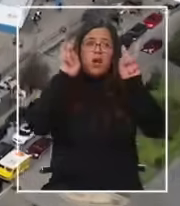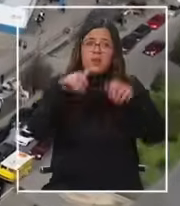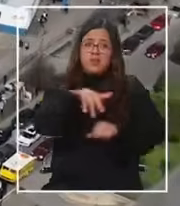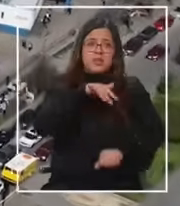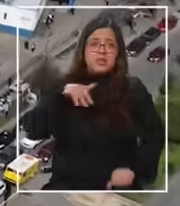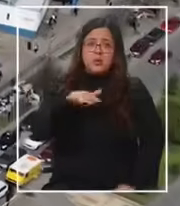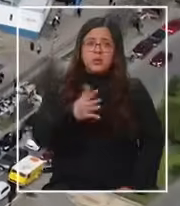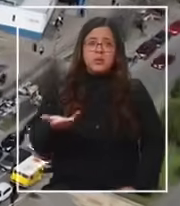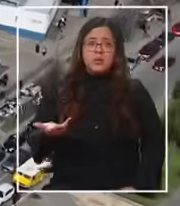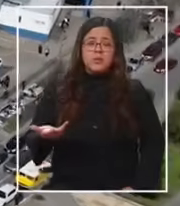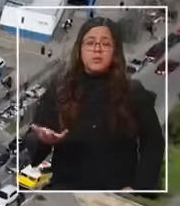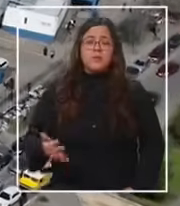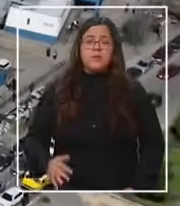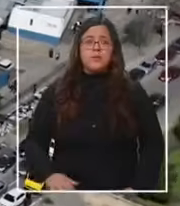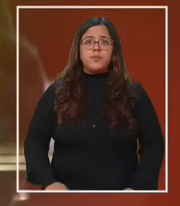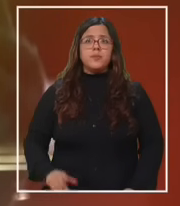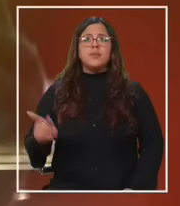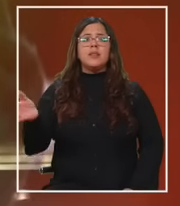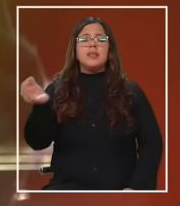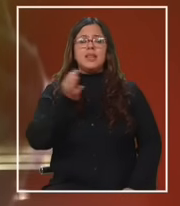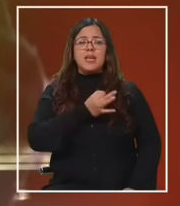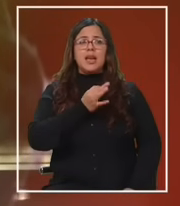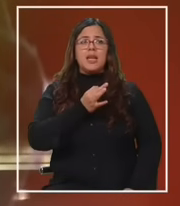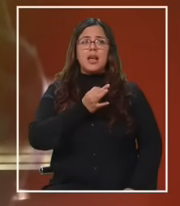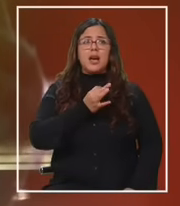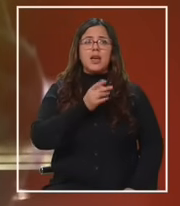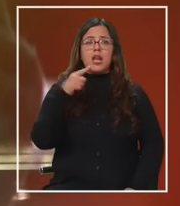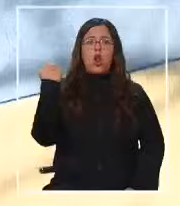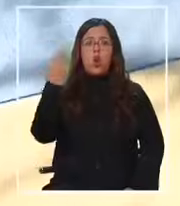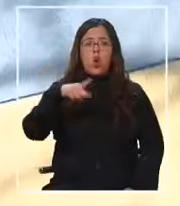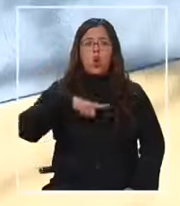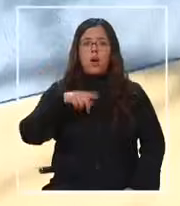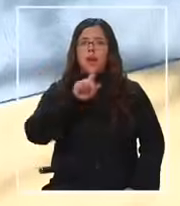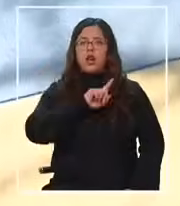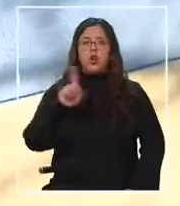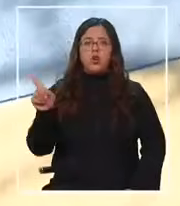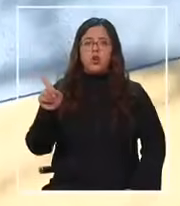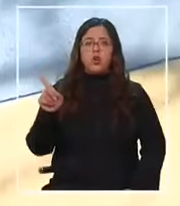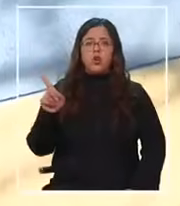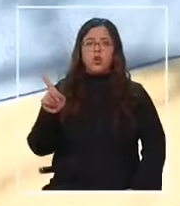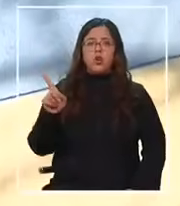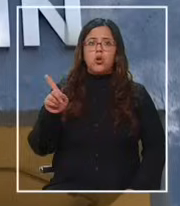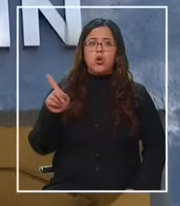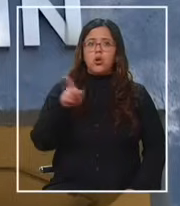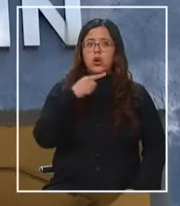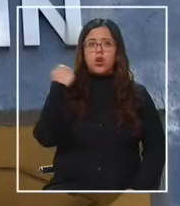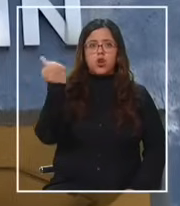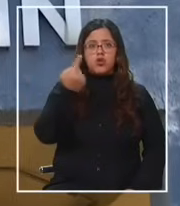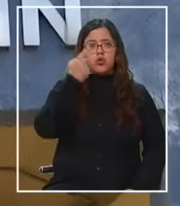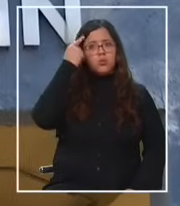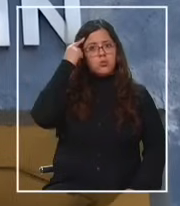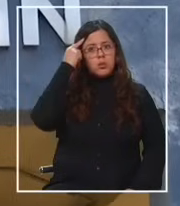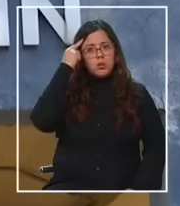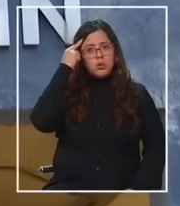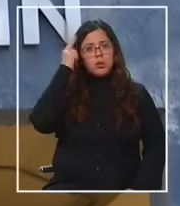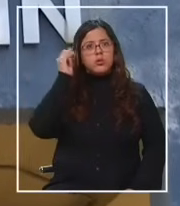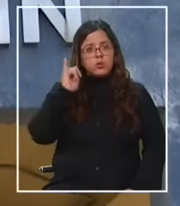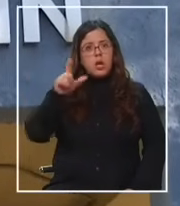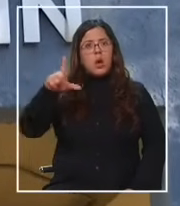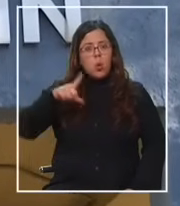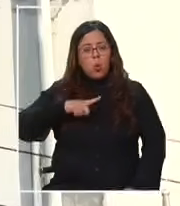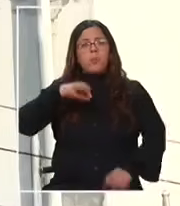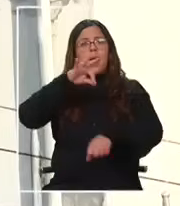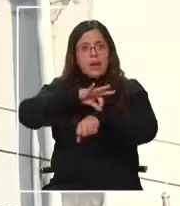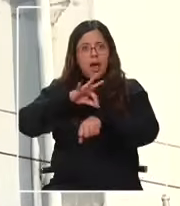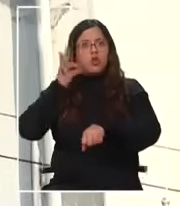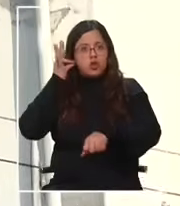todo. Dijeron que no éramos culpables. Dijimos, si hay una culpable, la doctora, que dio el